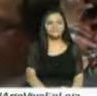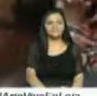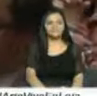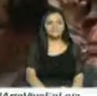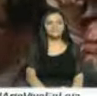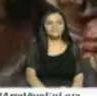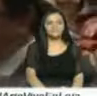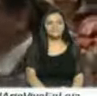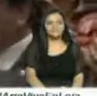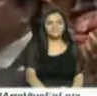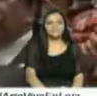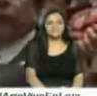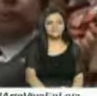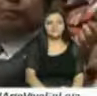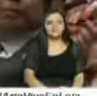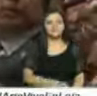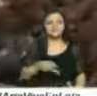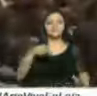Y vamos a inaugurar